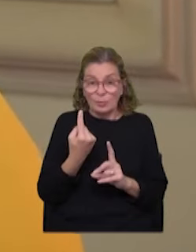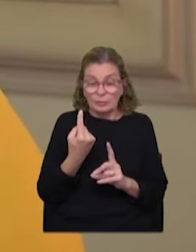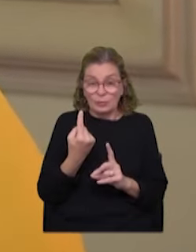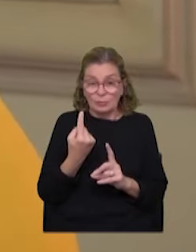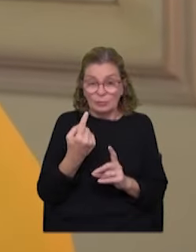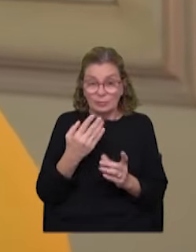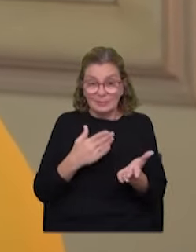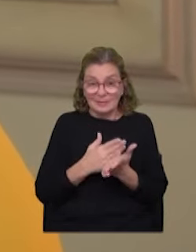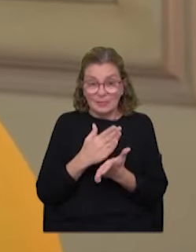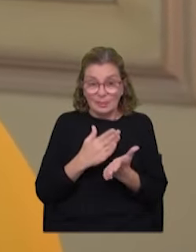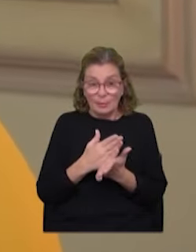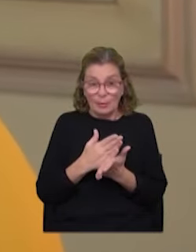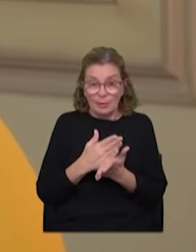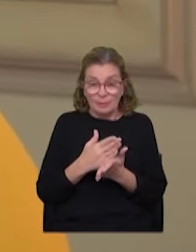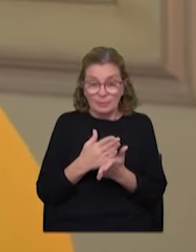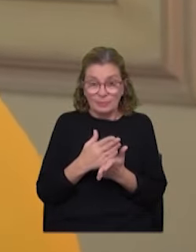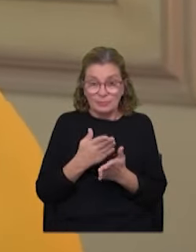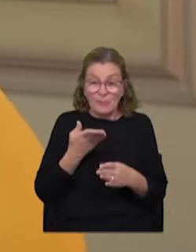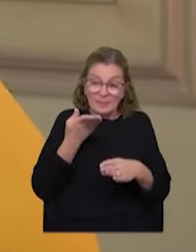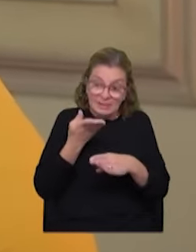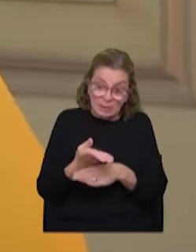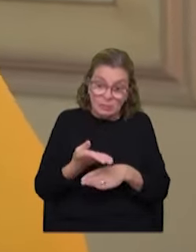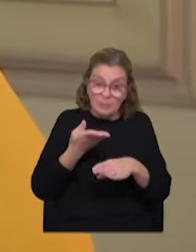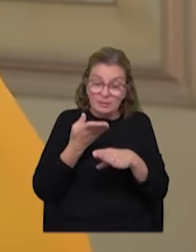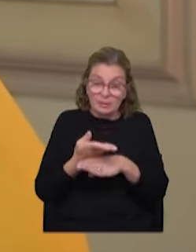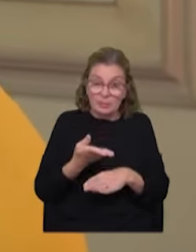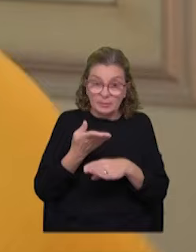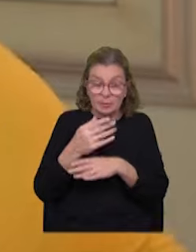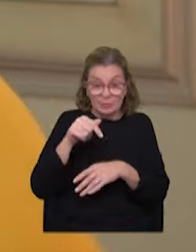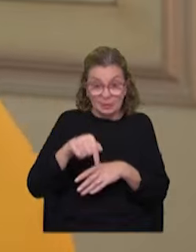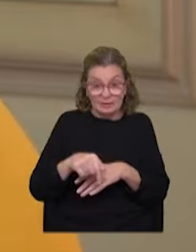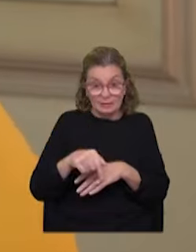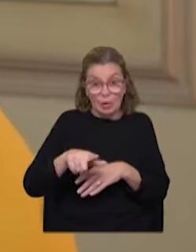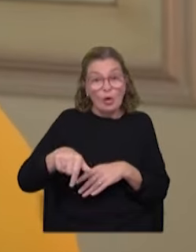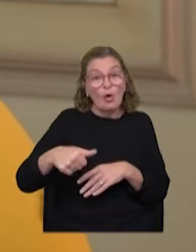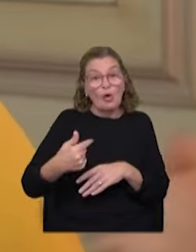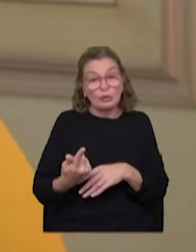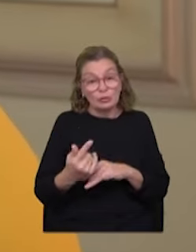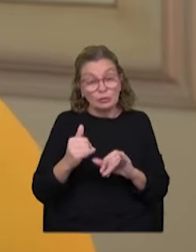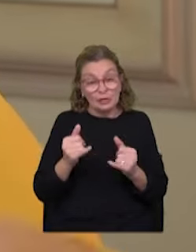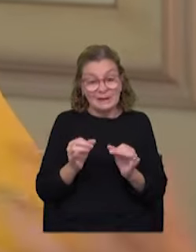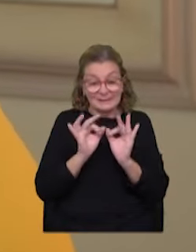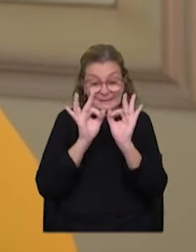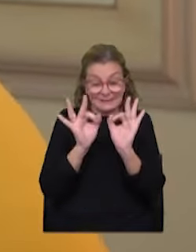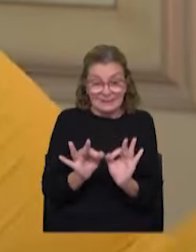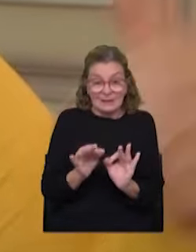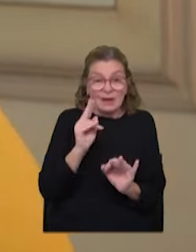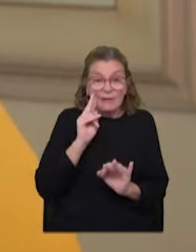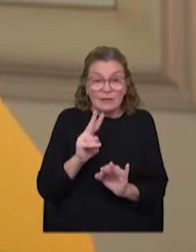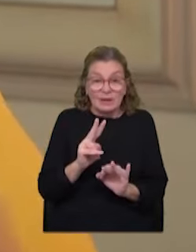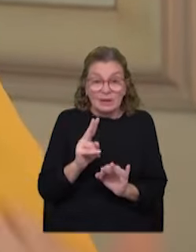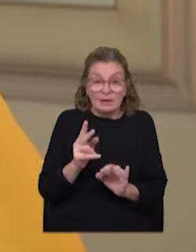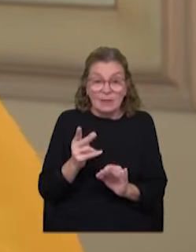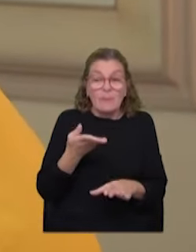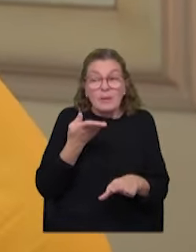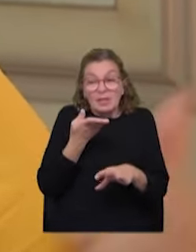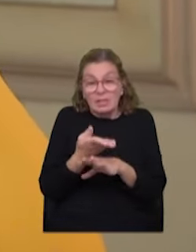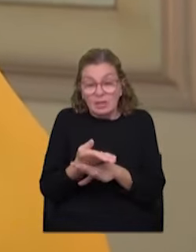permanentemente hemos estado reclamando como en este caso hay otros en que llegan venias lleva